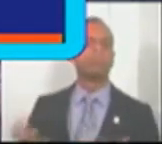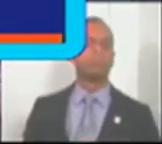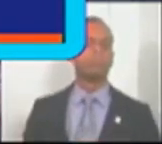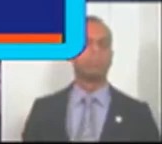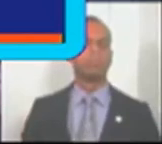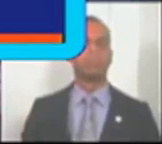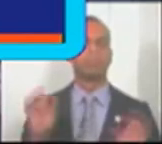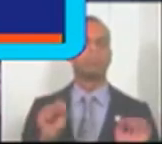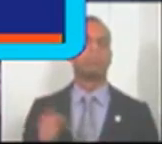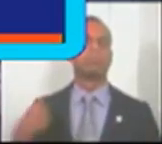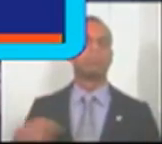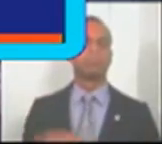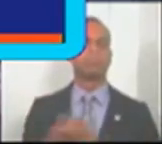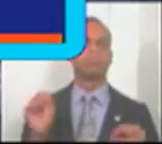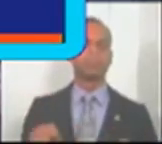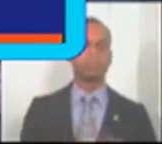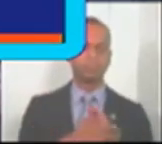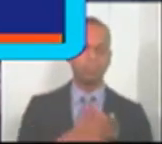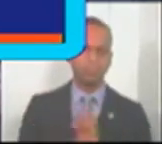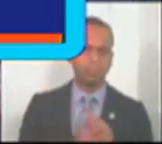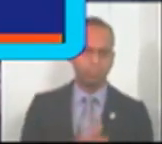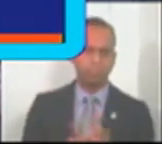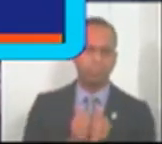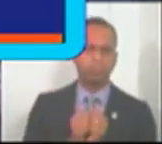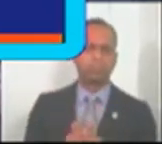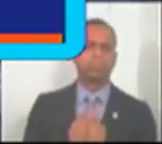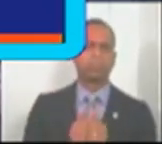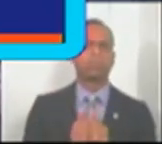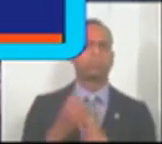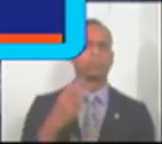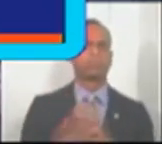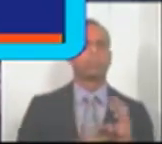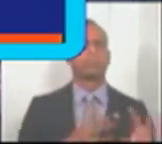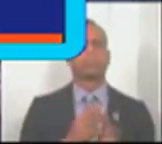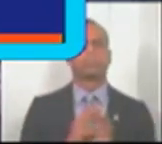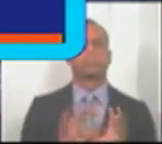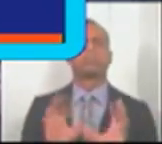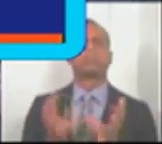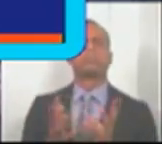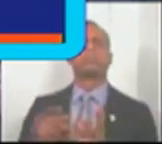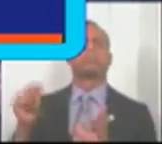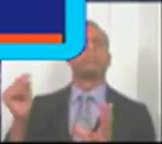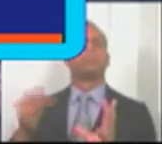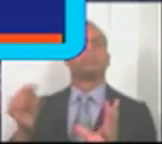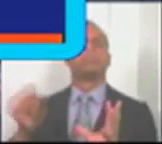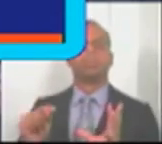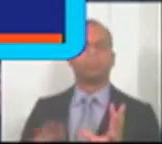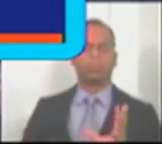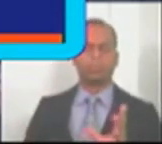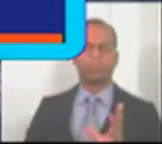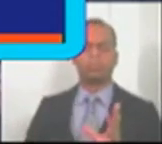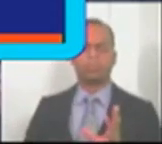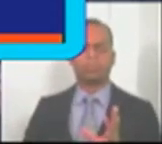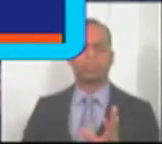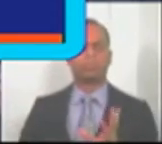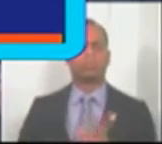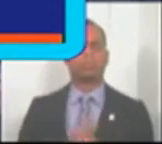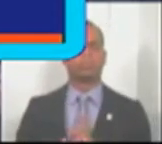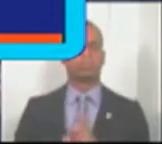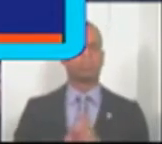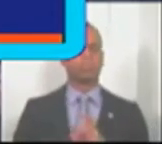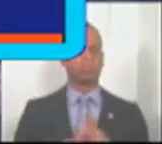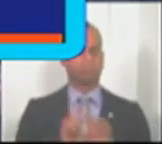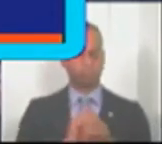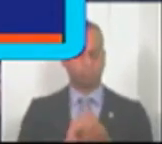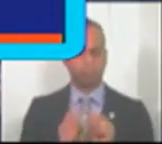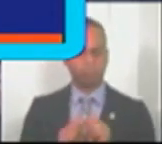que fuéramos capaces de acompañar la globalización como fenómeno de revolución